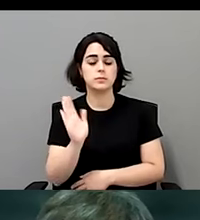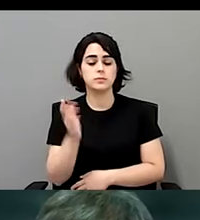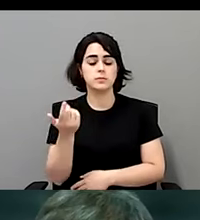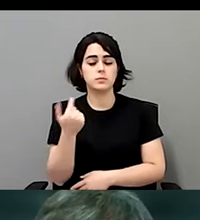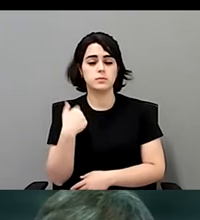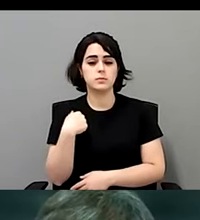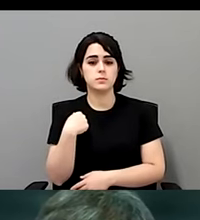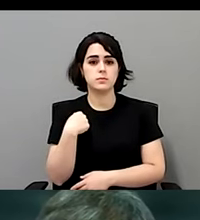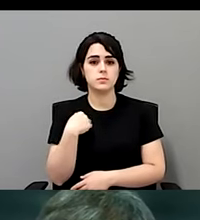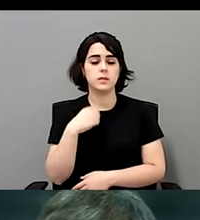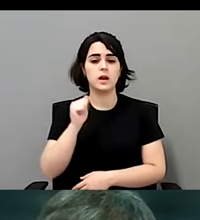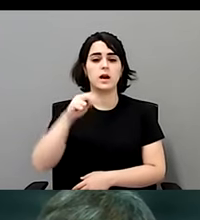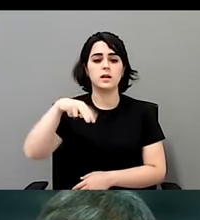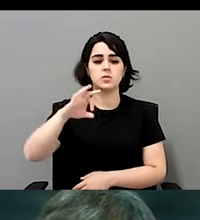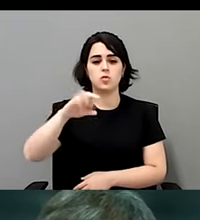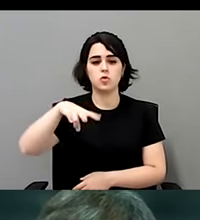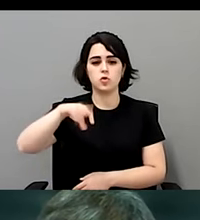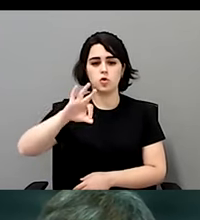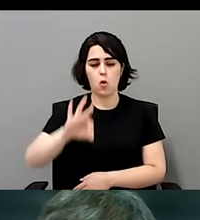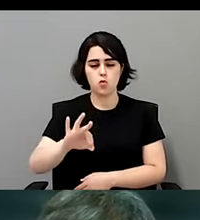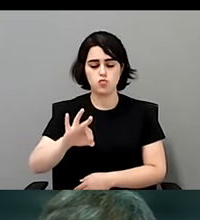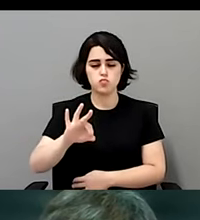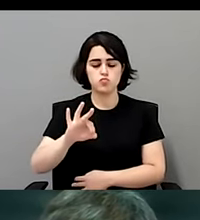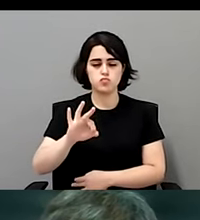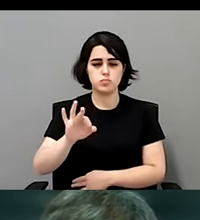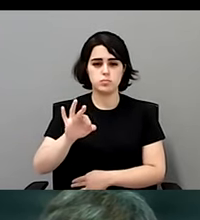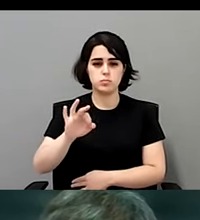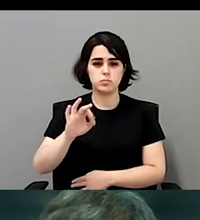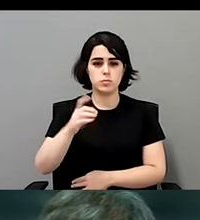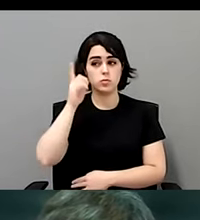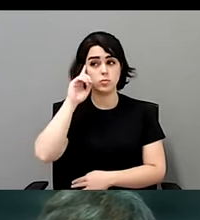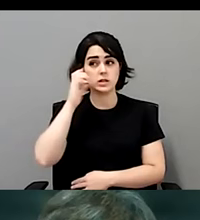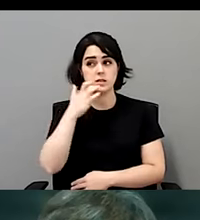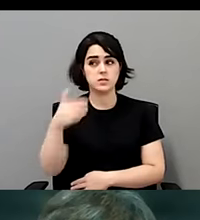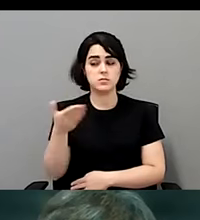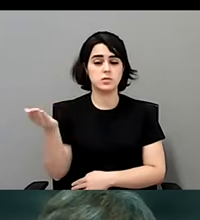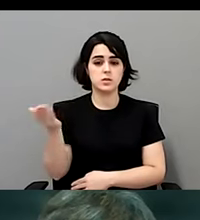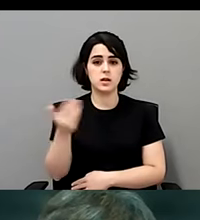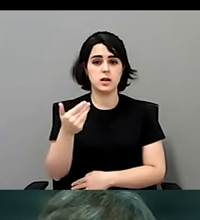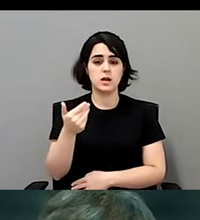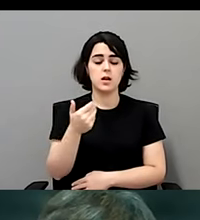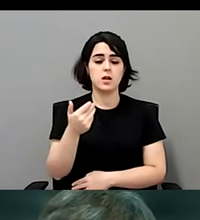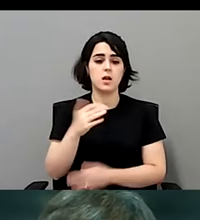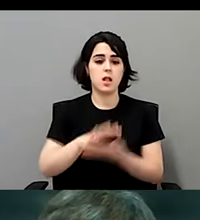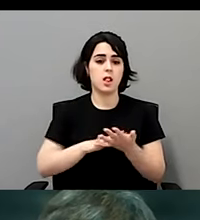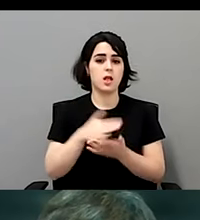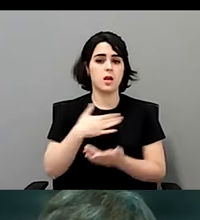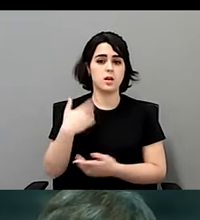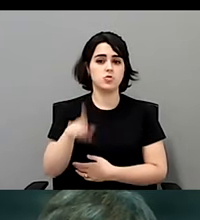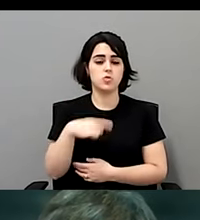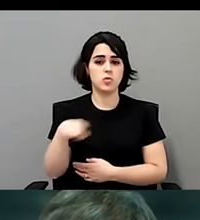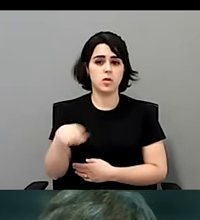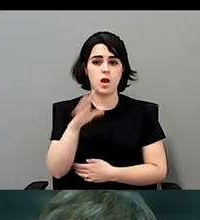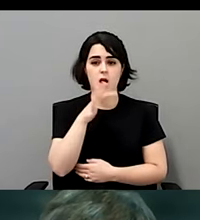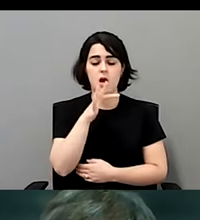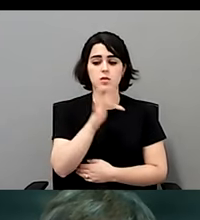la mano Antonio Ares Ferrín. Antonio, no sé si quieres hablar, te